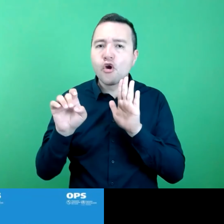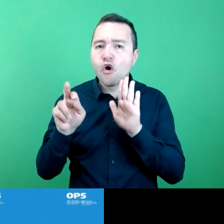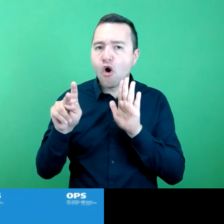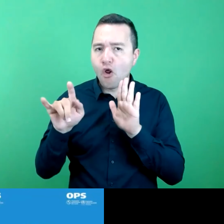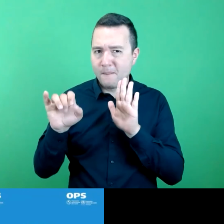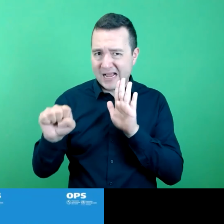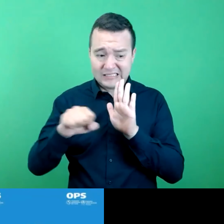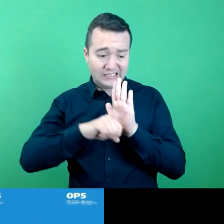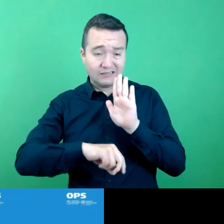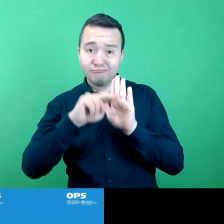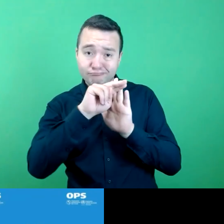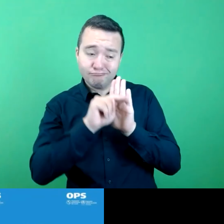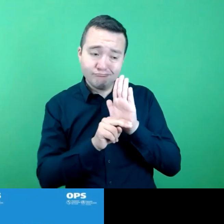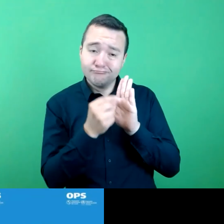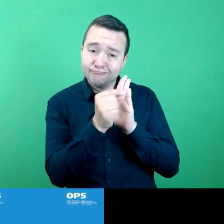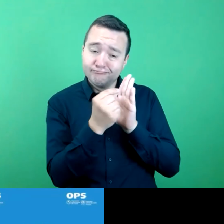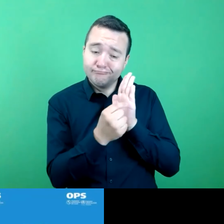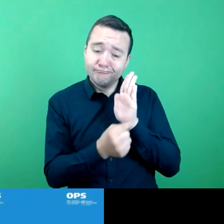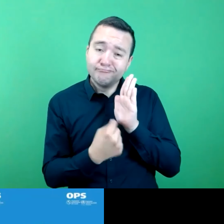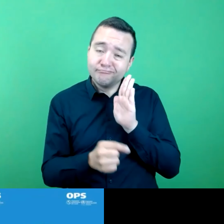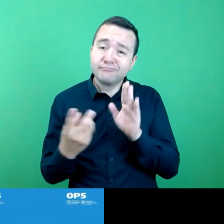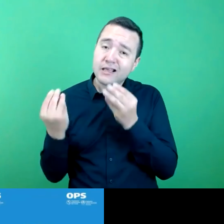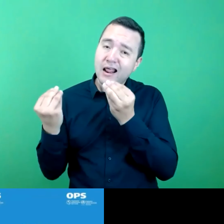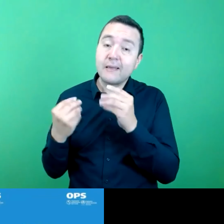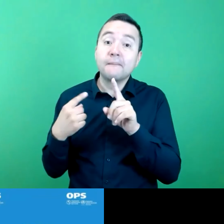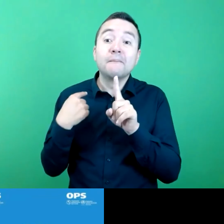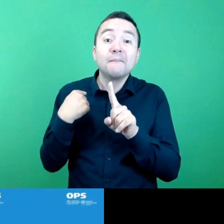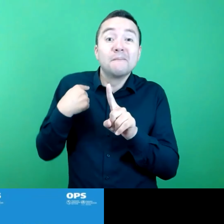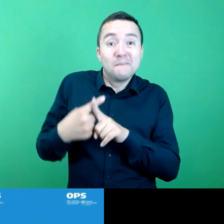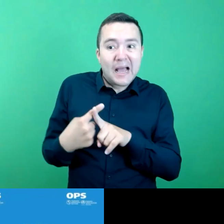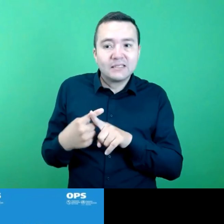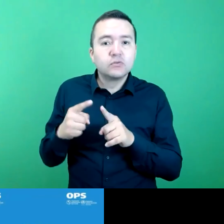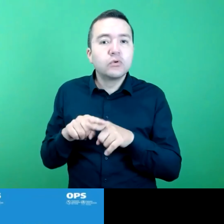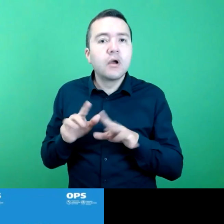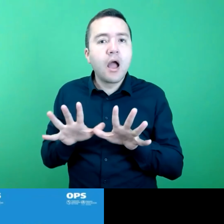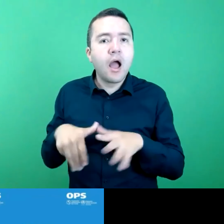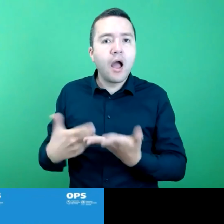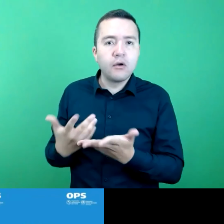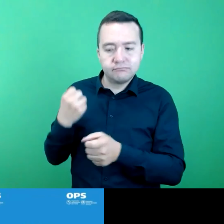calidad, sino también con mecanismos efectivos de rendición de cuenta,